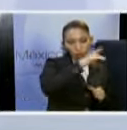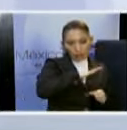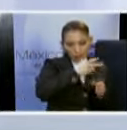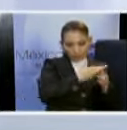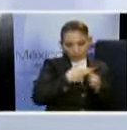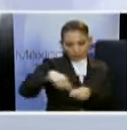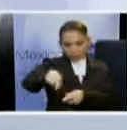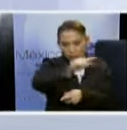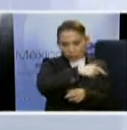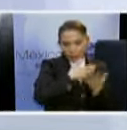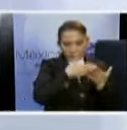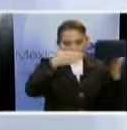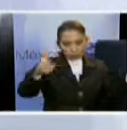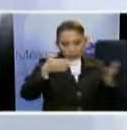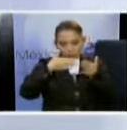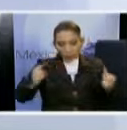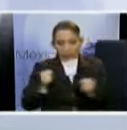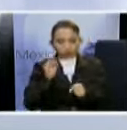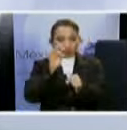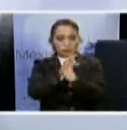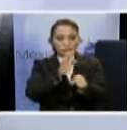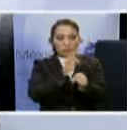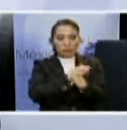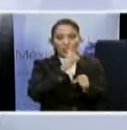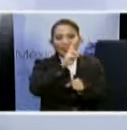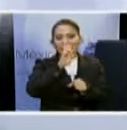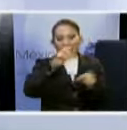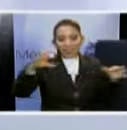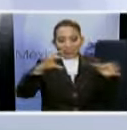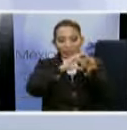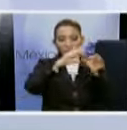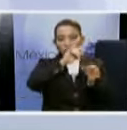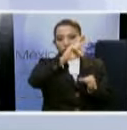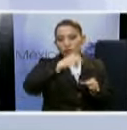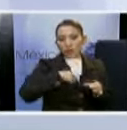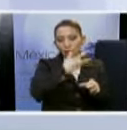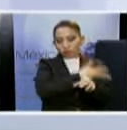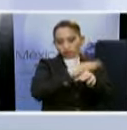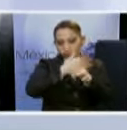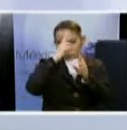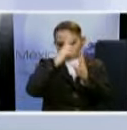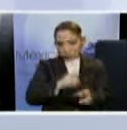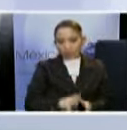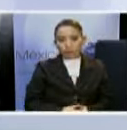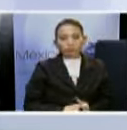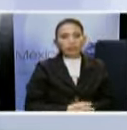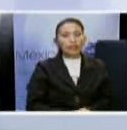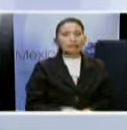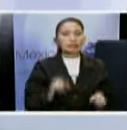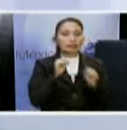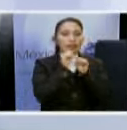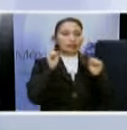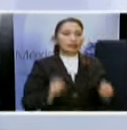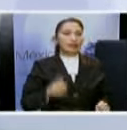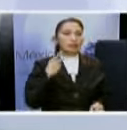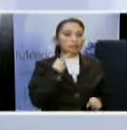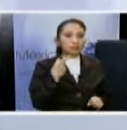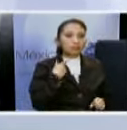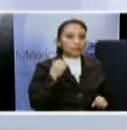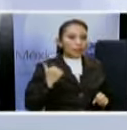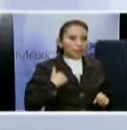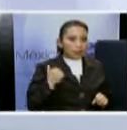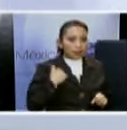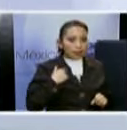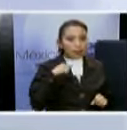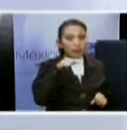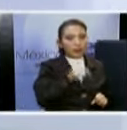existentes y la ampliación y fortalecimiento de la red de cónsules honorarios. El sistema político canadiense